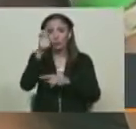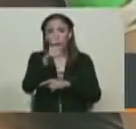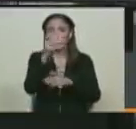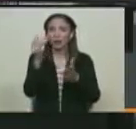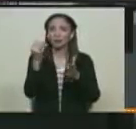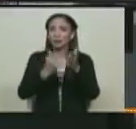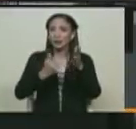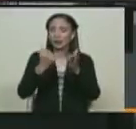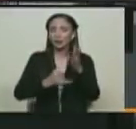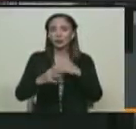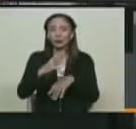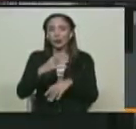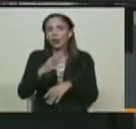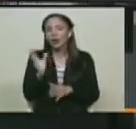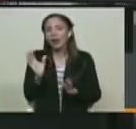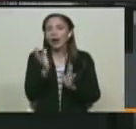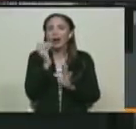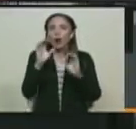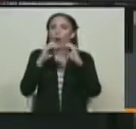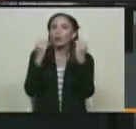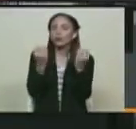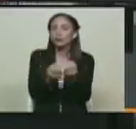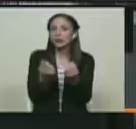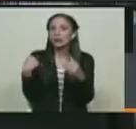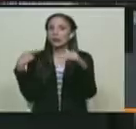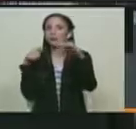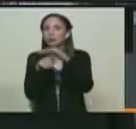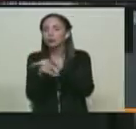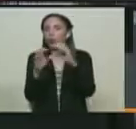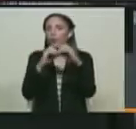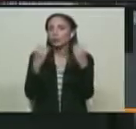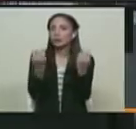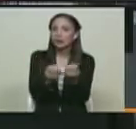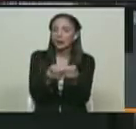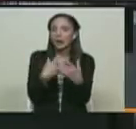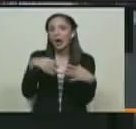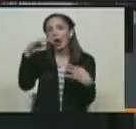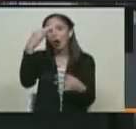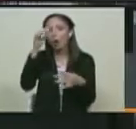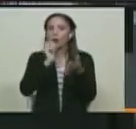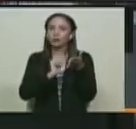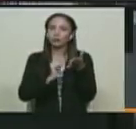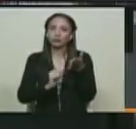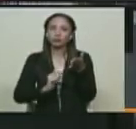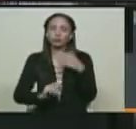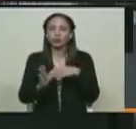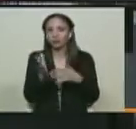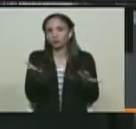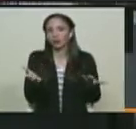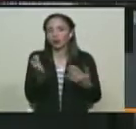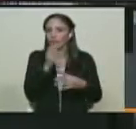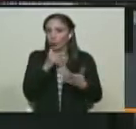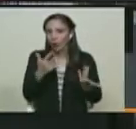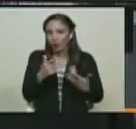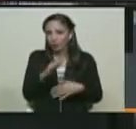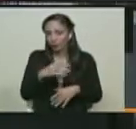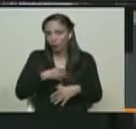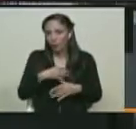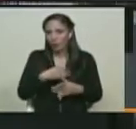no tenían posibilidad de ir a una oficina a llenar una planilla ni empezar a